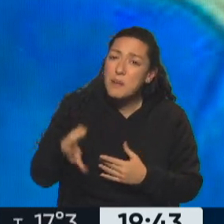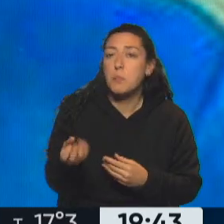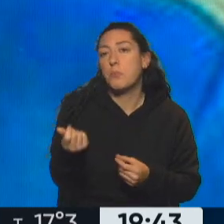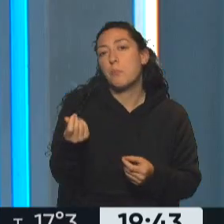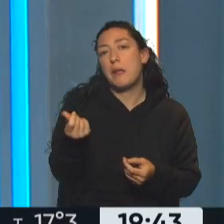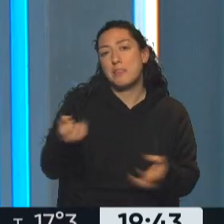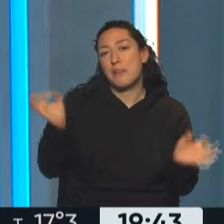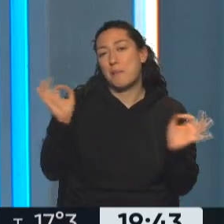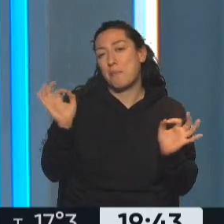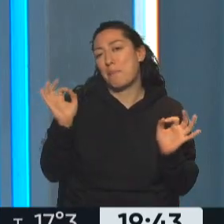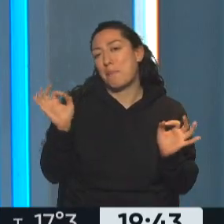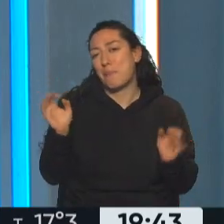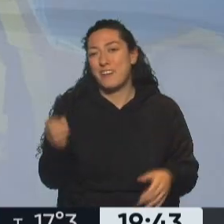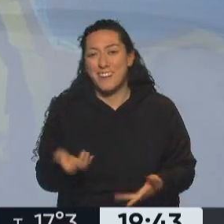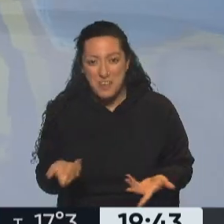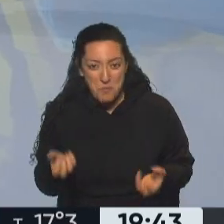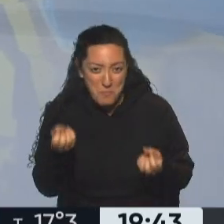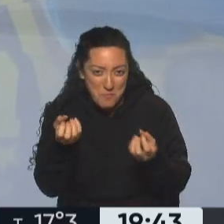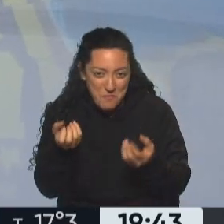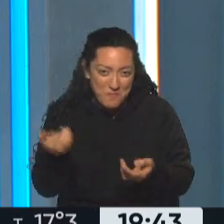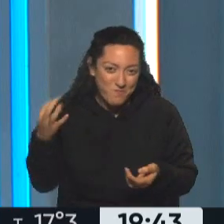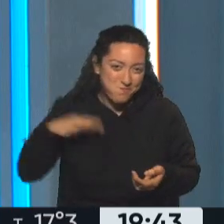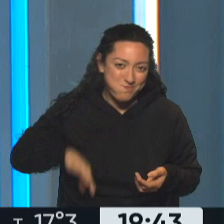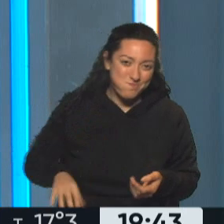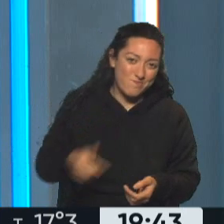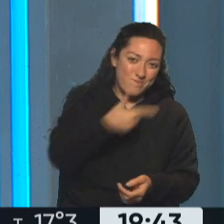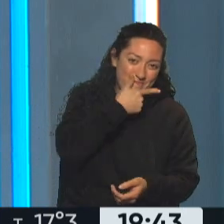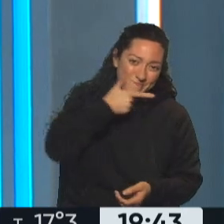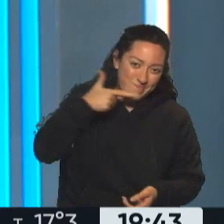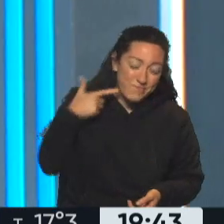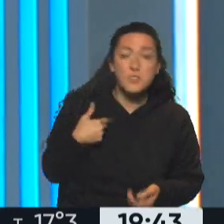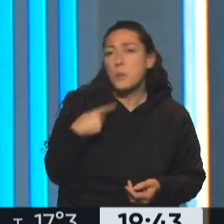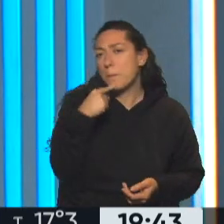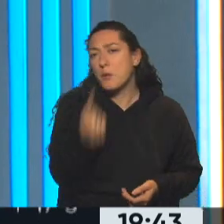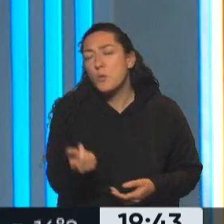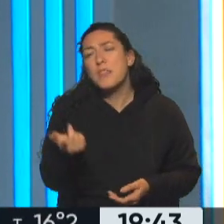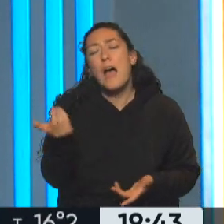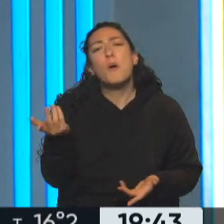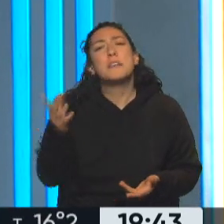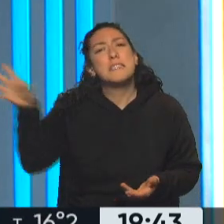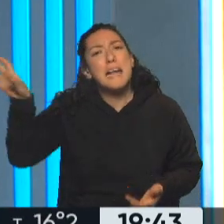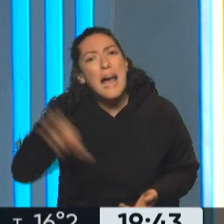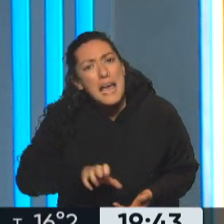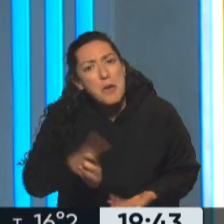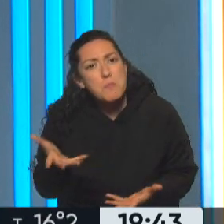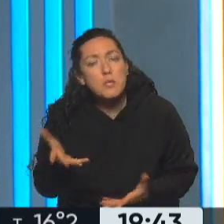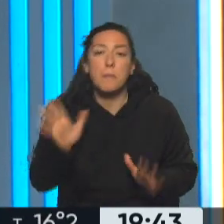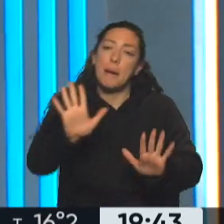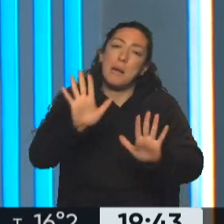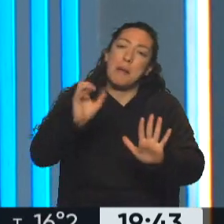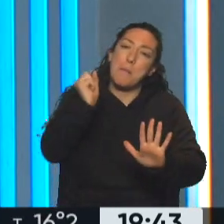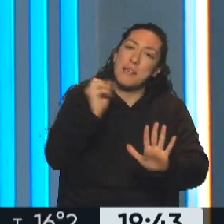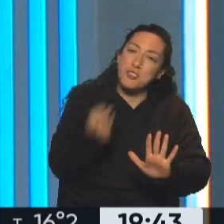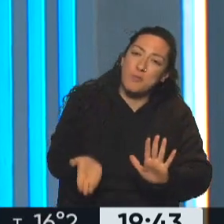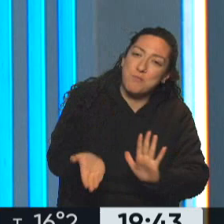billetera, Romero. Claro, recién le preguntaba yo a de Mendigure, sí. ¿Lo traemos? Espera que remonte el peso argentino,